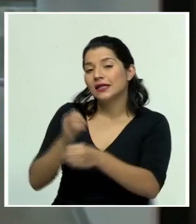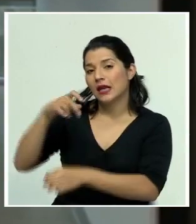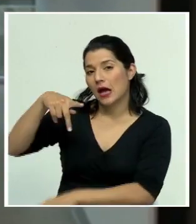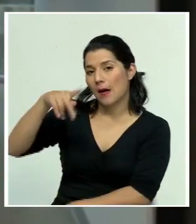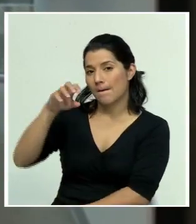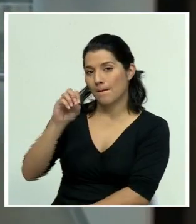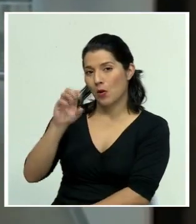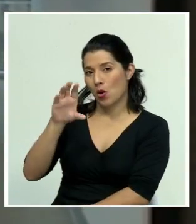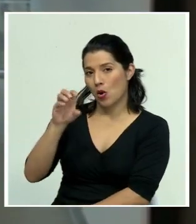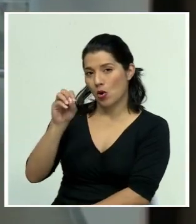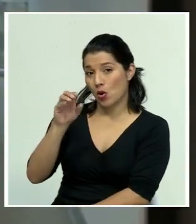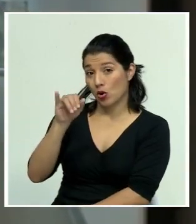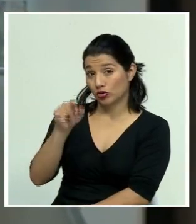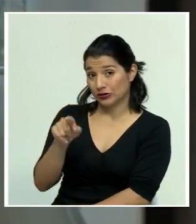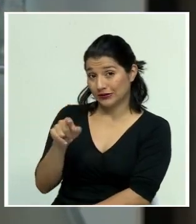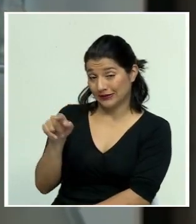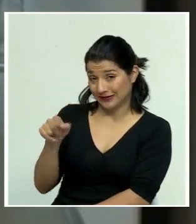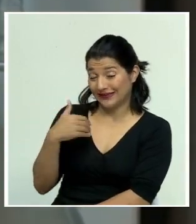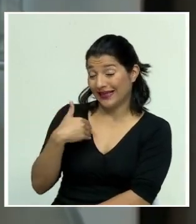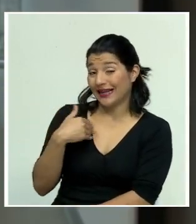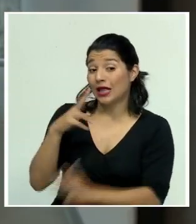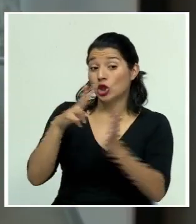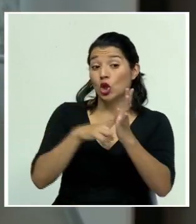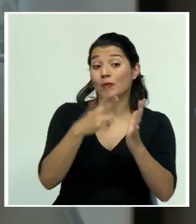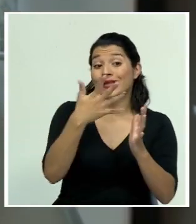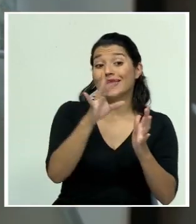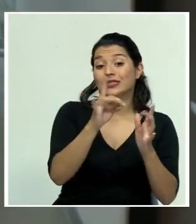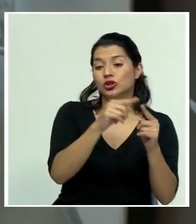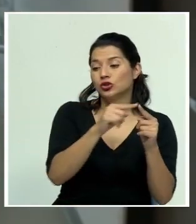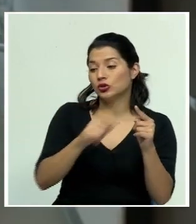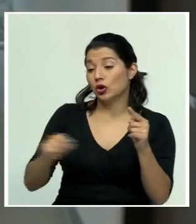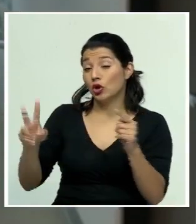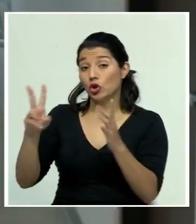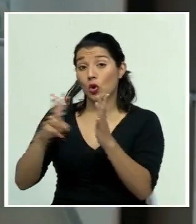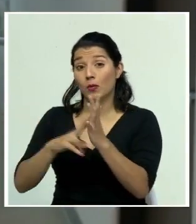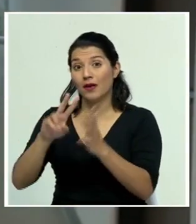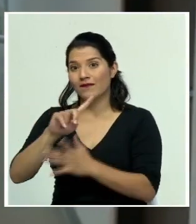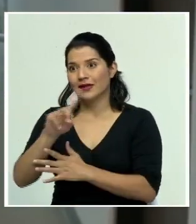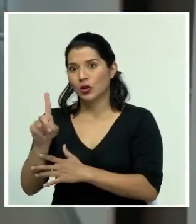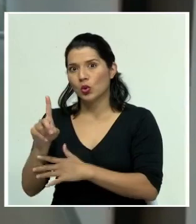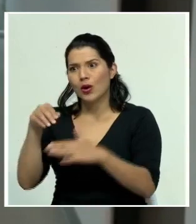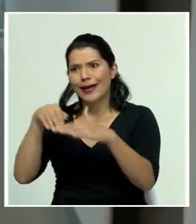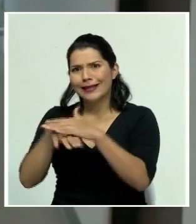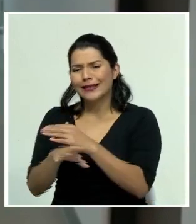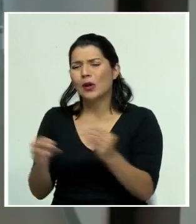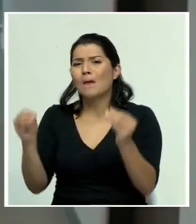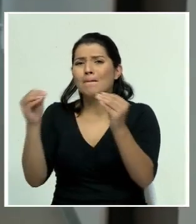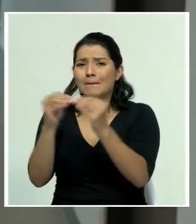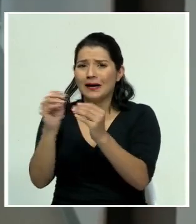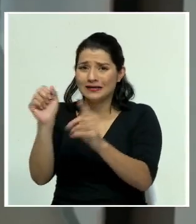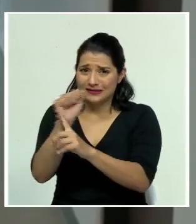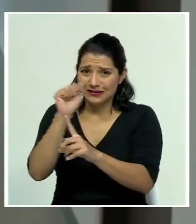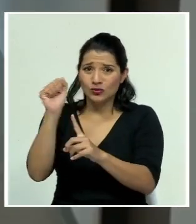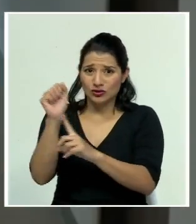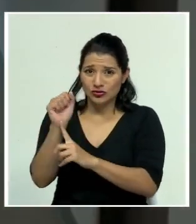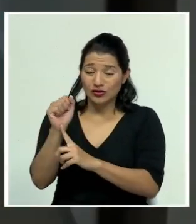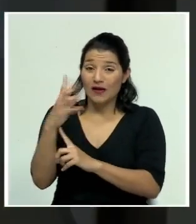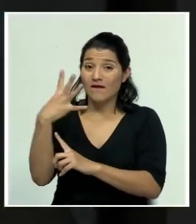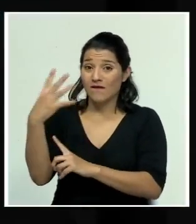la cual registra entre el 2018 y el 2021 la mayor cantidad de ingresos fuera del gran área